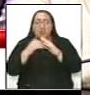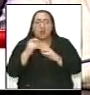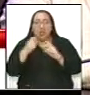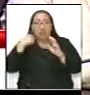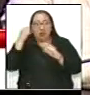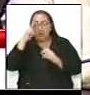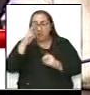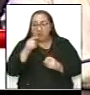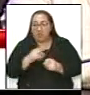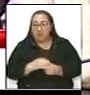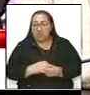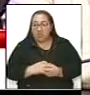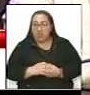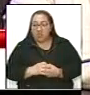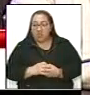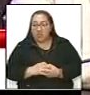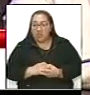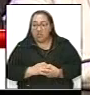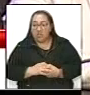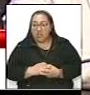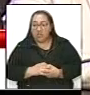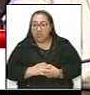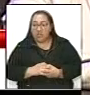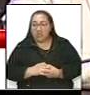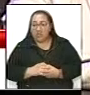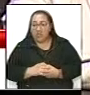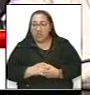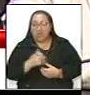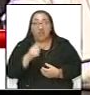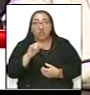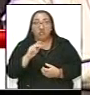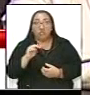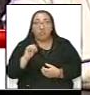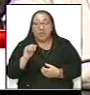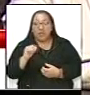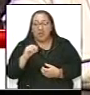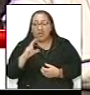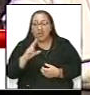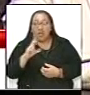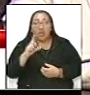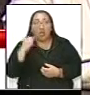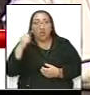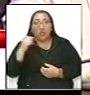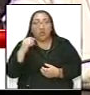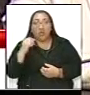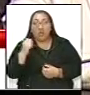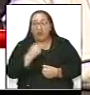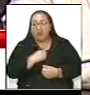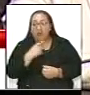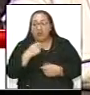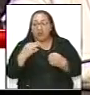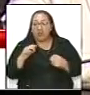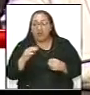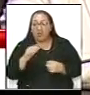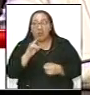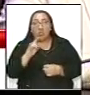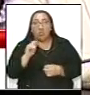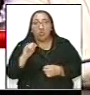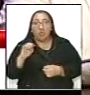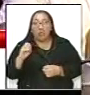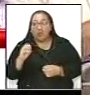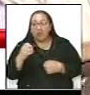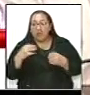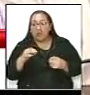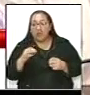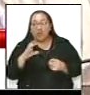peruanas para que tal vez así se animan. A su madre 3, Locos de Amor, No Me Digas Solterona, Utopía,